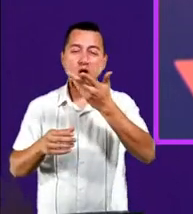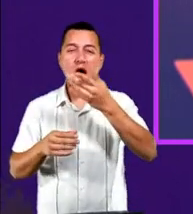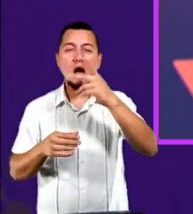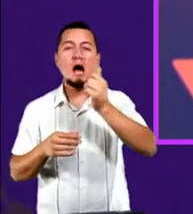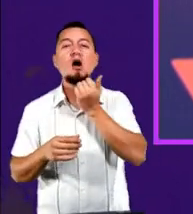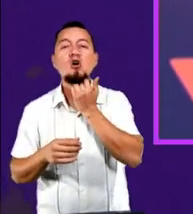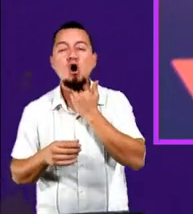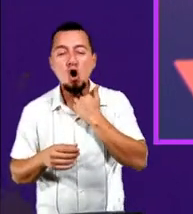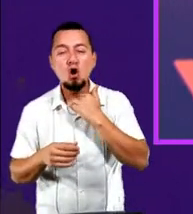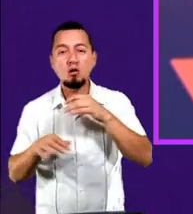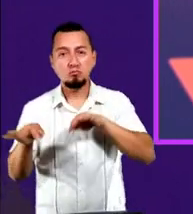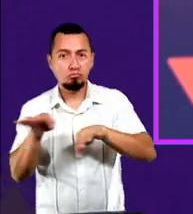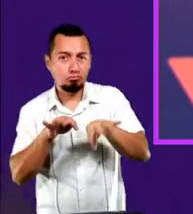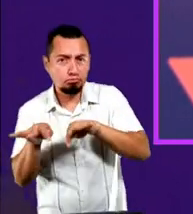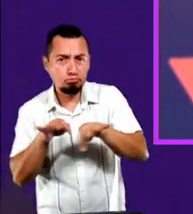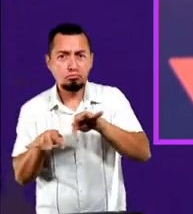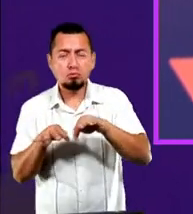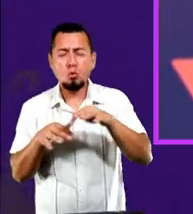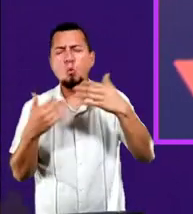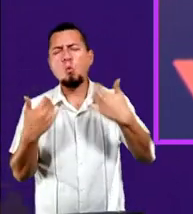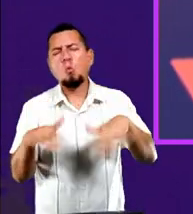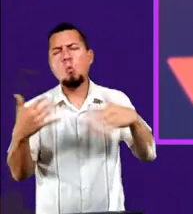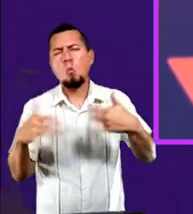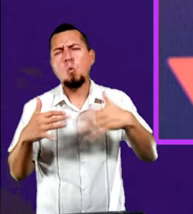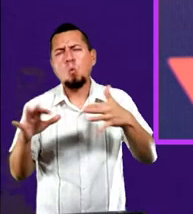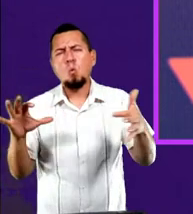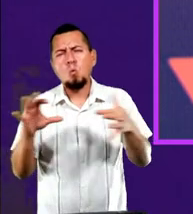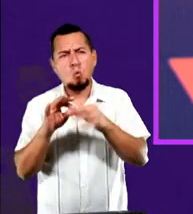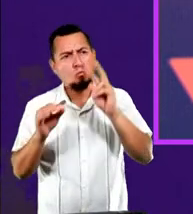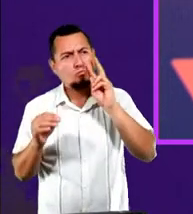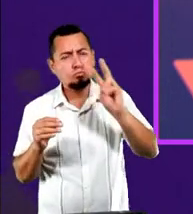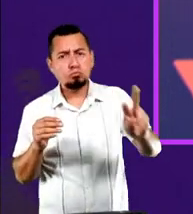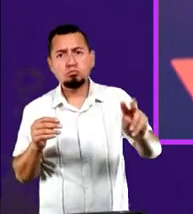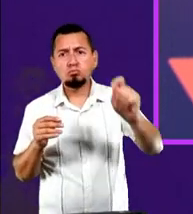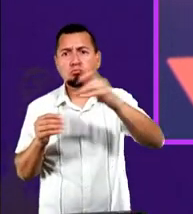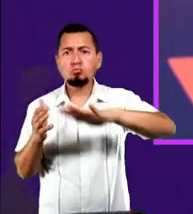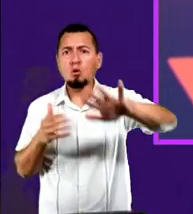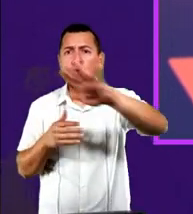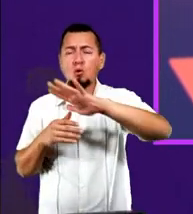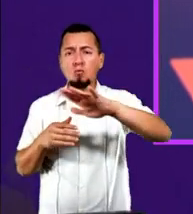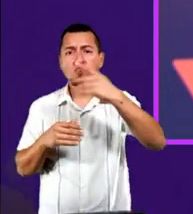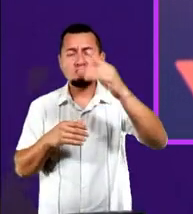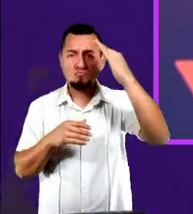inclusive en la reapertura de la Universidad de Guadalajara en